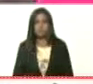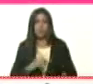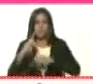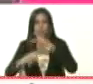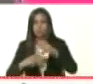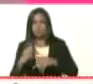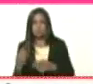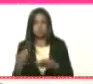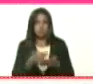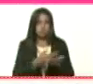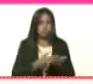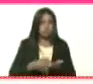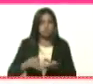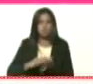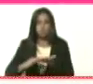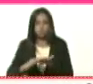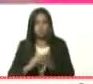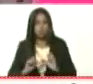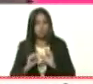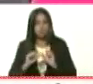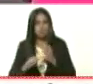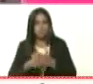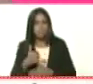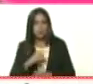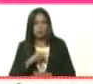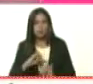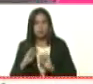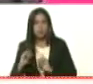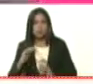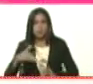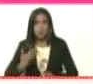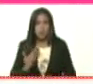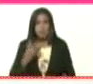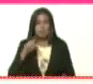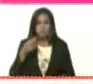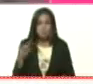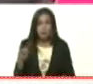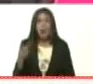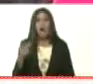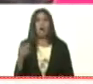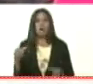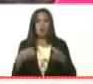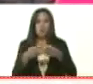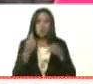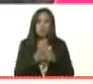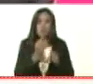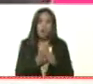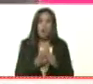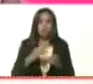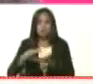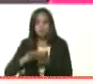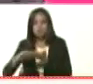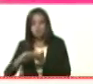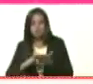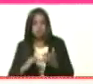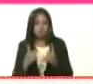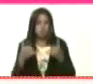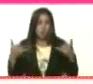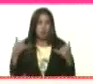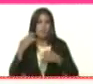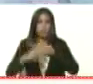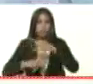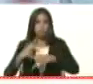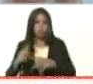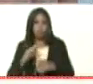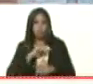procesos de recuperación, de mantenimiento, y solo ha sido posible con la clase trabajadora restablecer las líneas productivas de